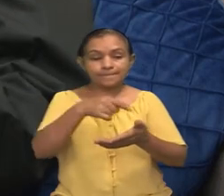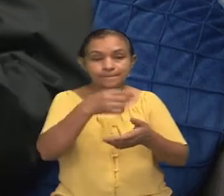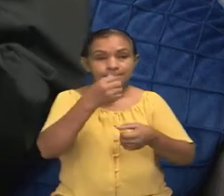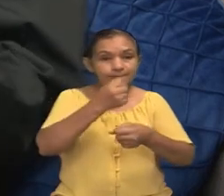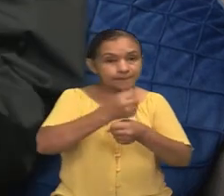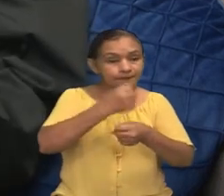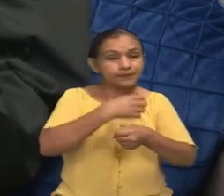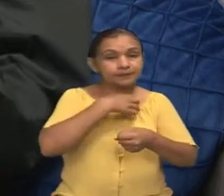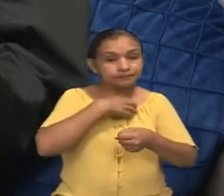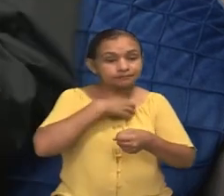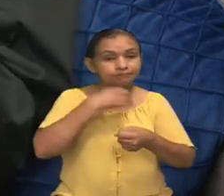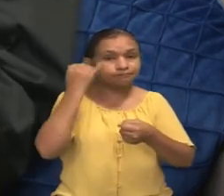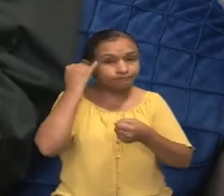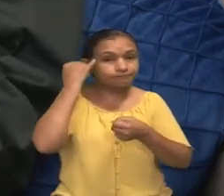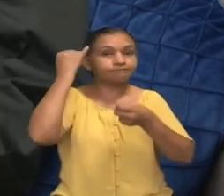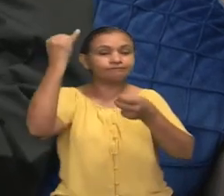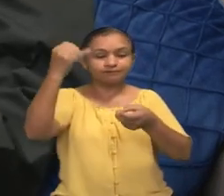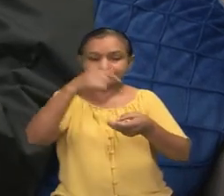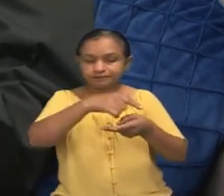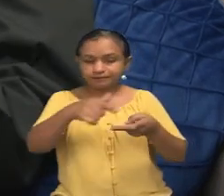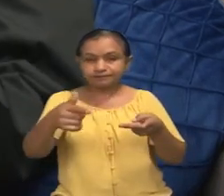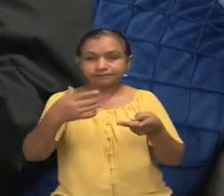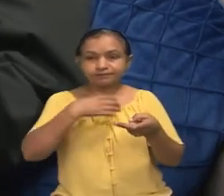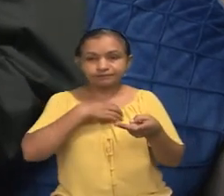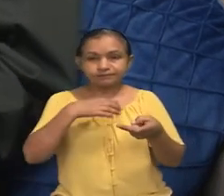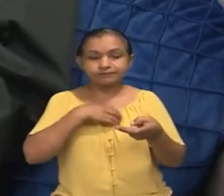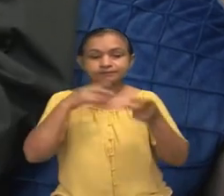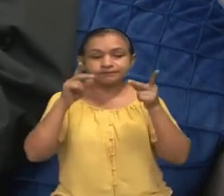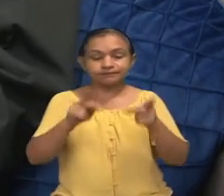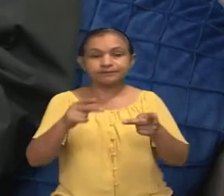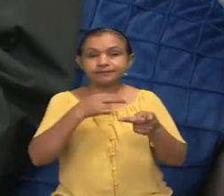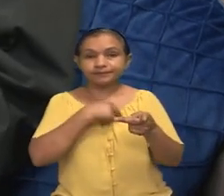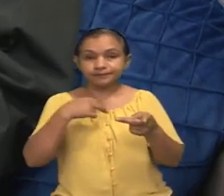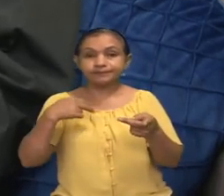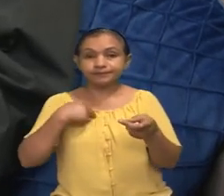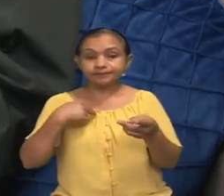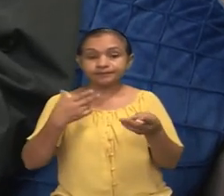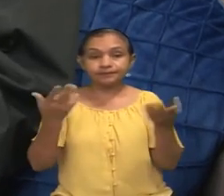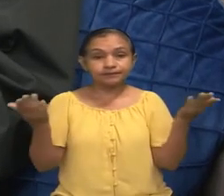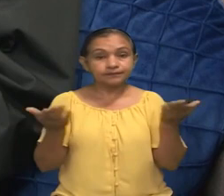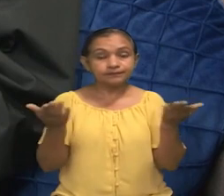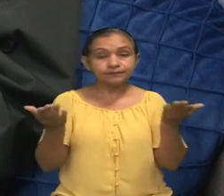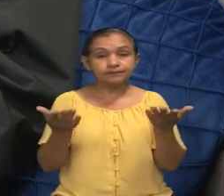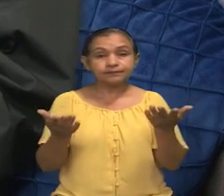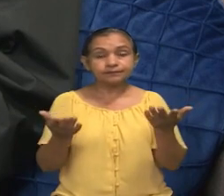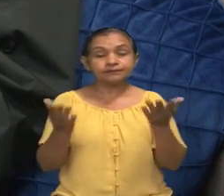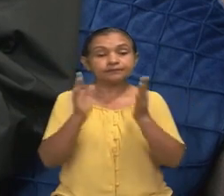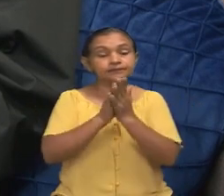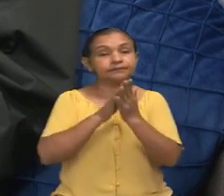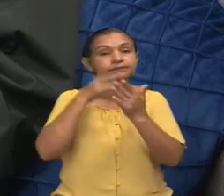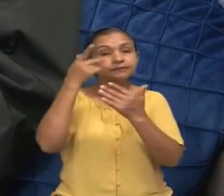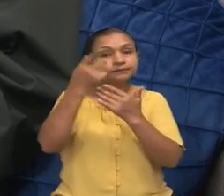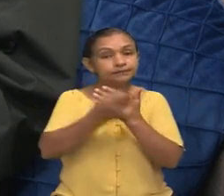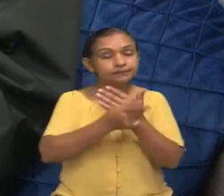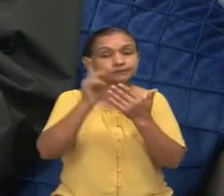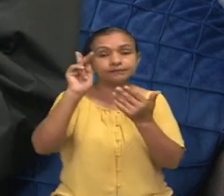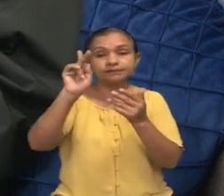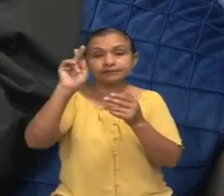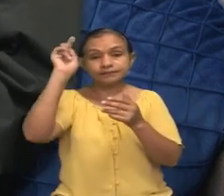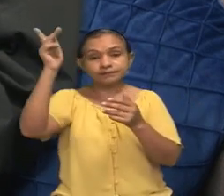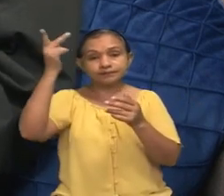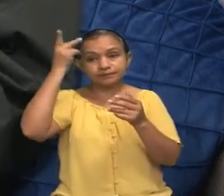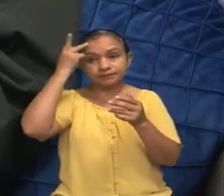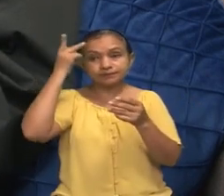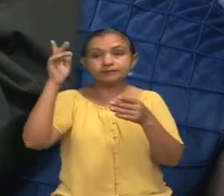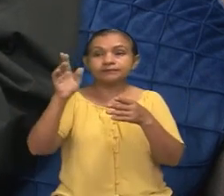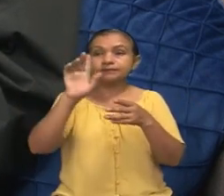son implementadores, son ideólogos, son generadores de los programas, de las políticas, de las estrategias,